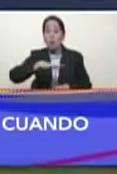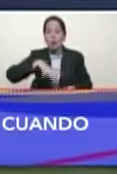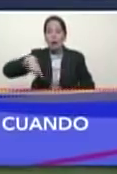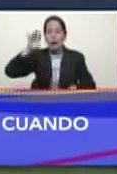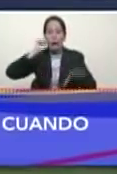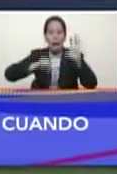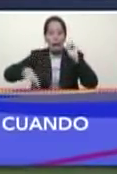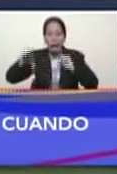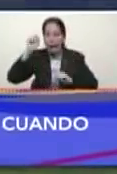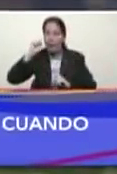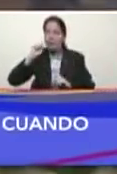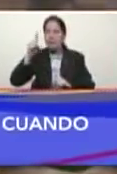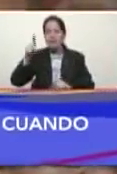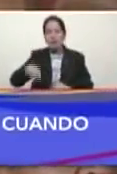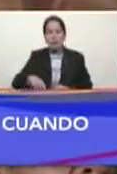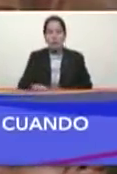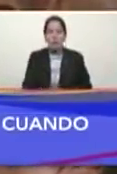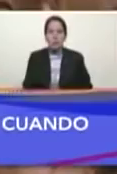al pueblo.